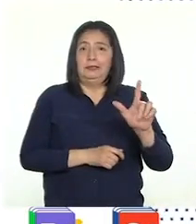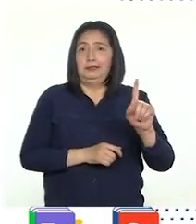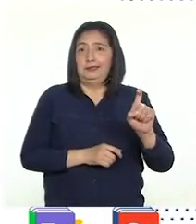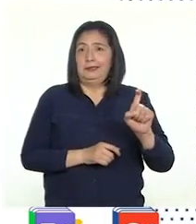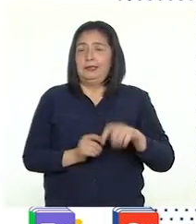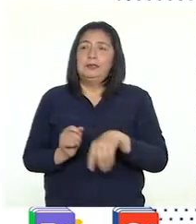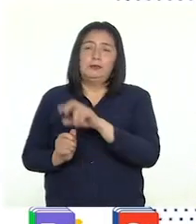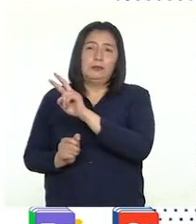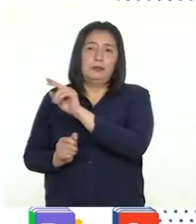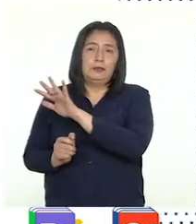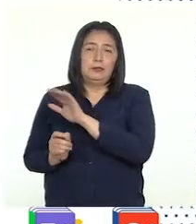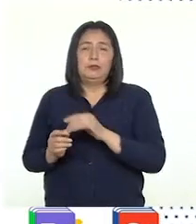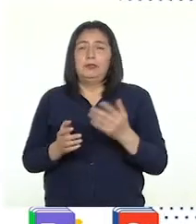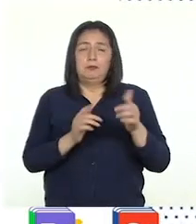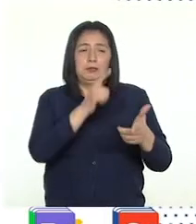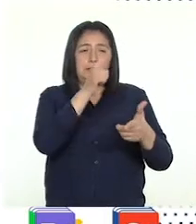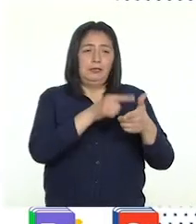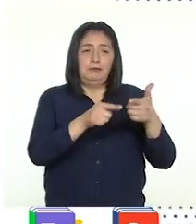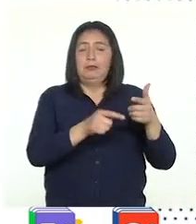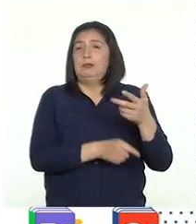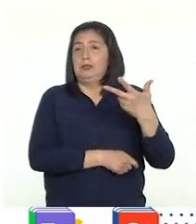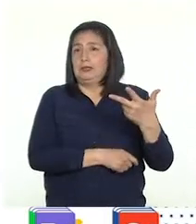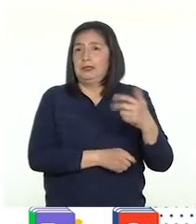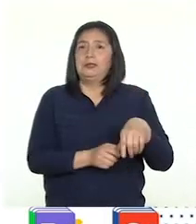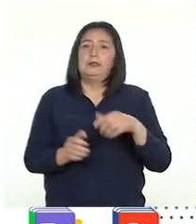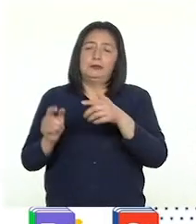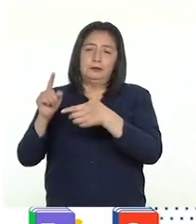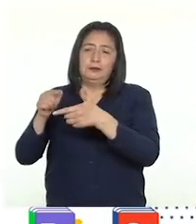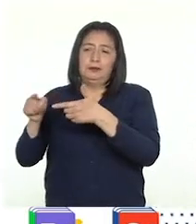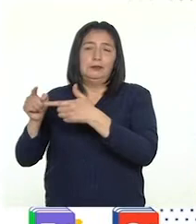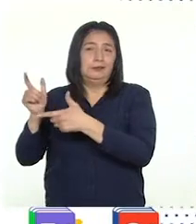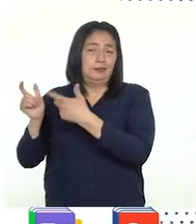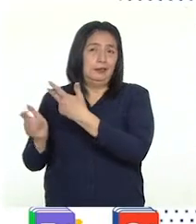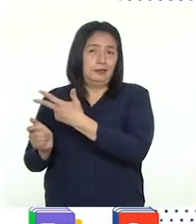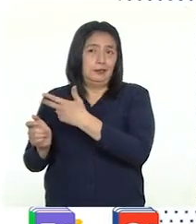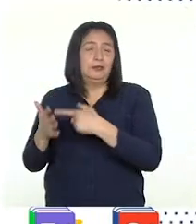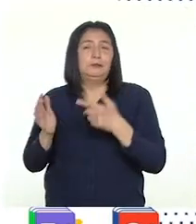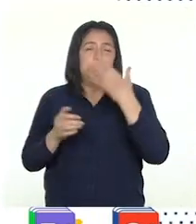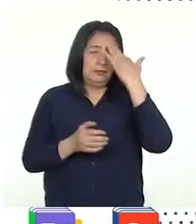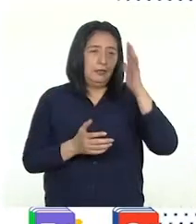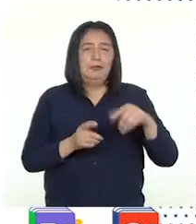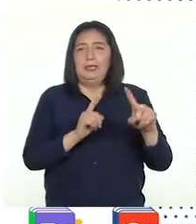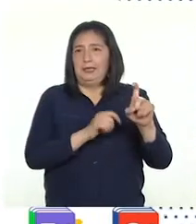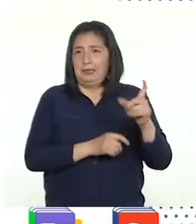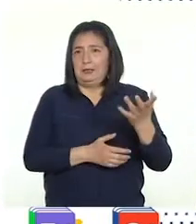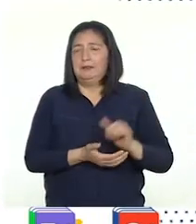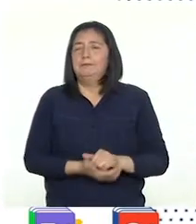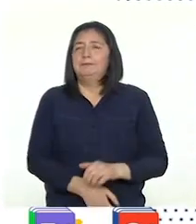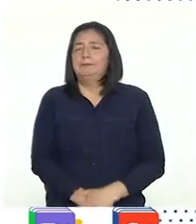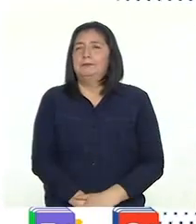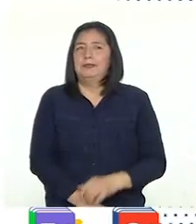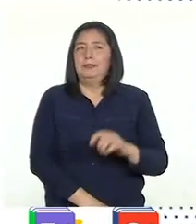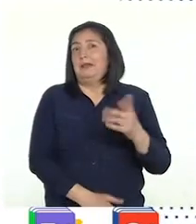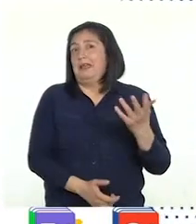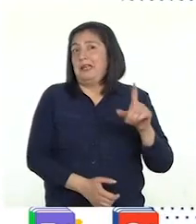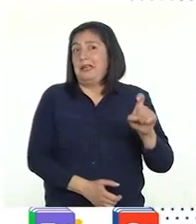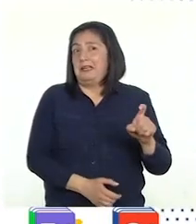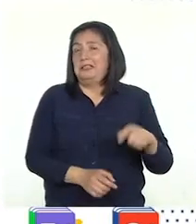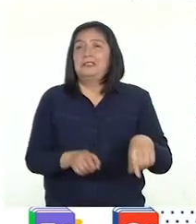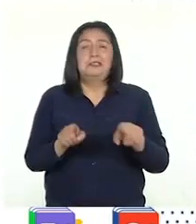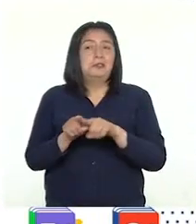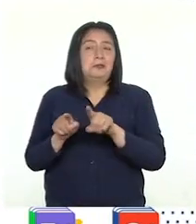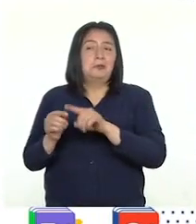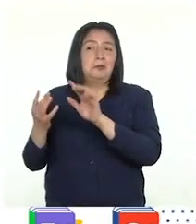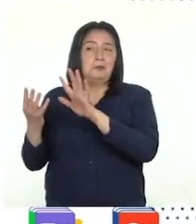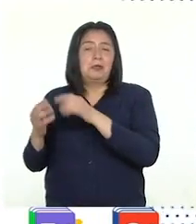Finalmente dividimos cada miembro entre 3 para obtener el valor de X. Es decir,